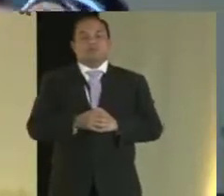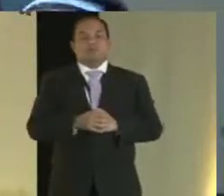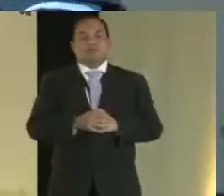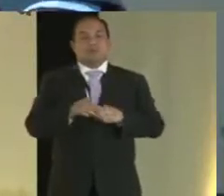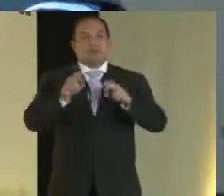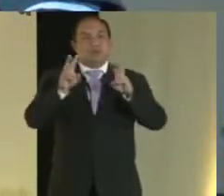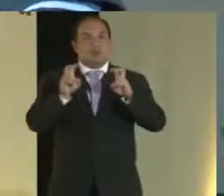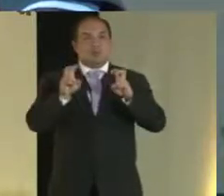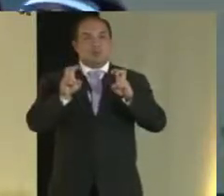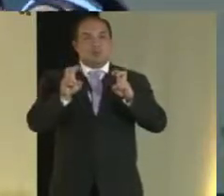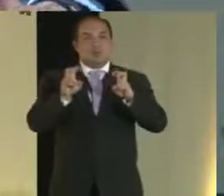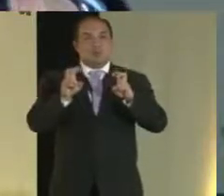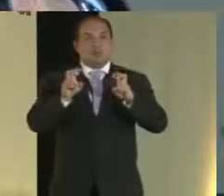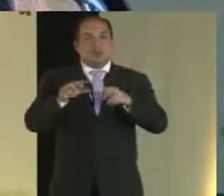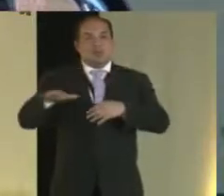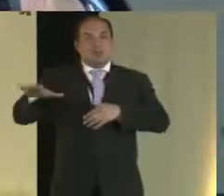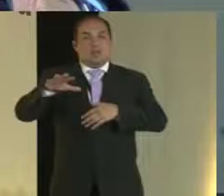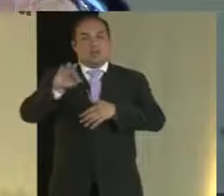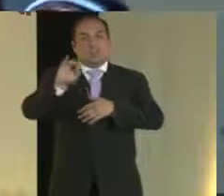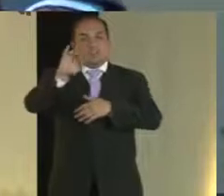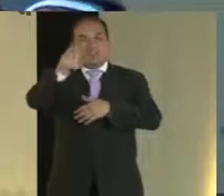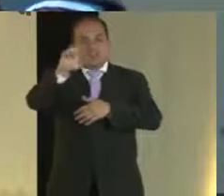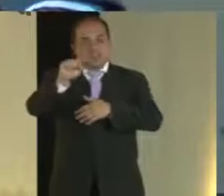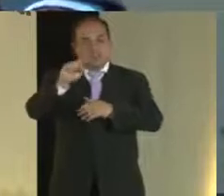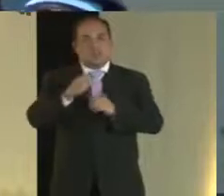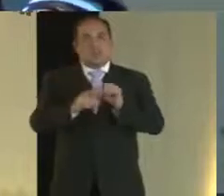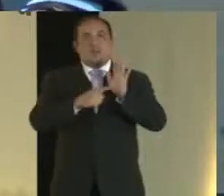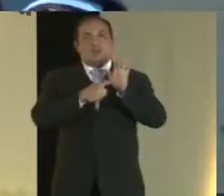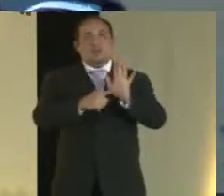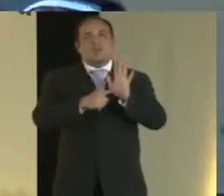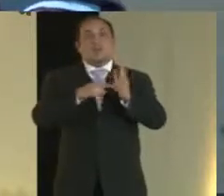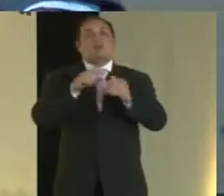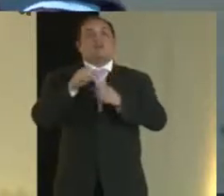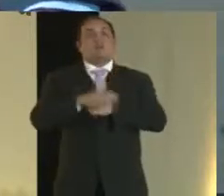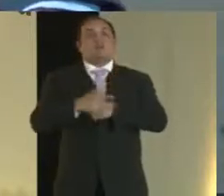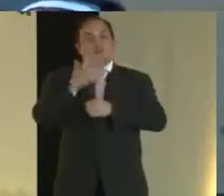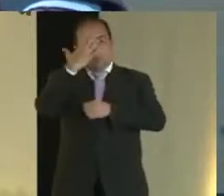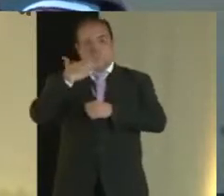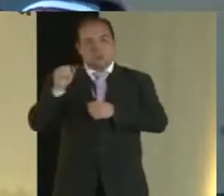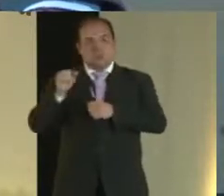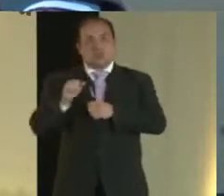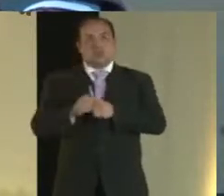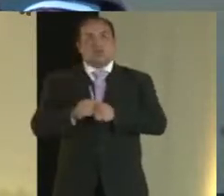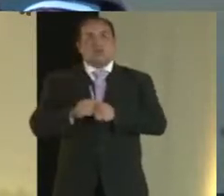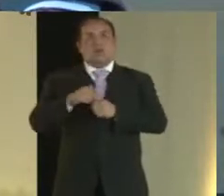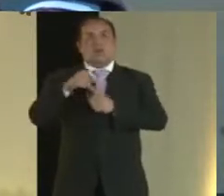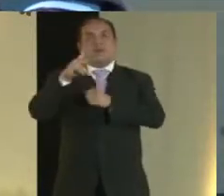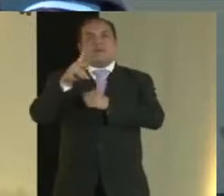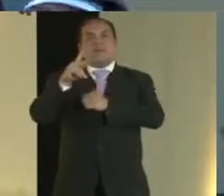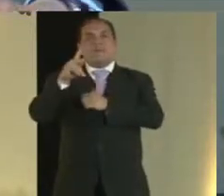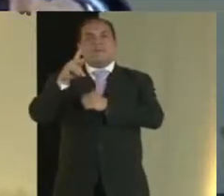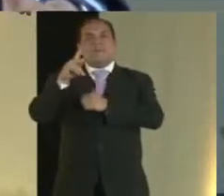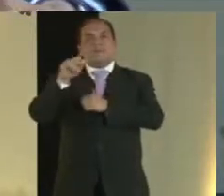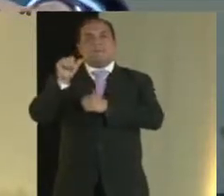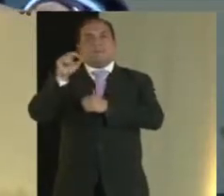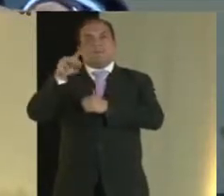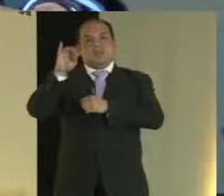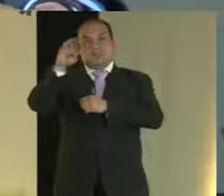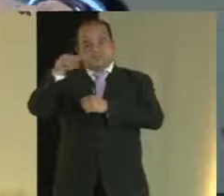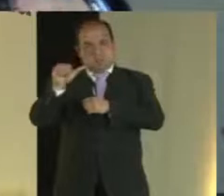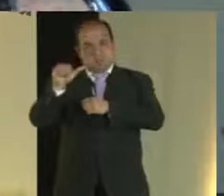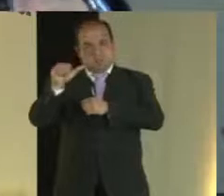el asunto de los paraísos fiscales revelado en los famosos Pandemia Papers, que demuestra